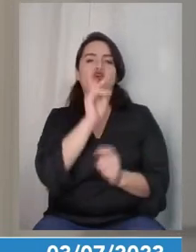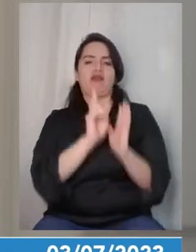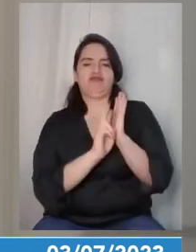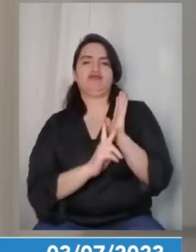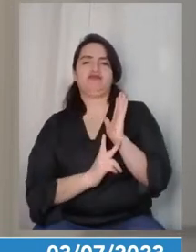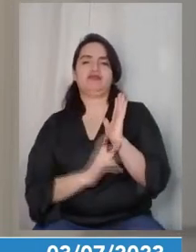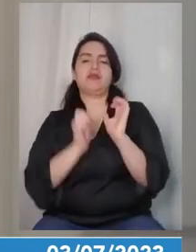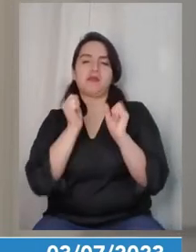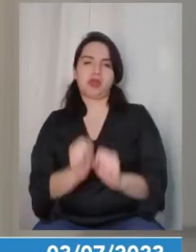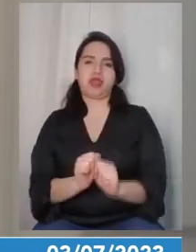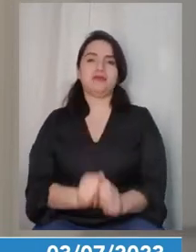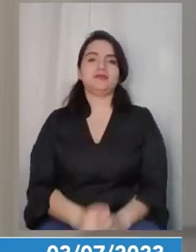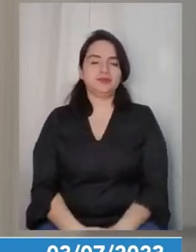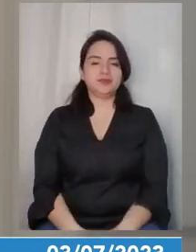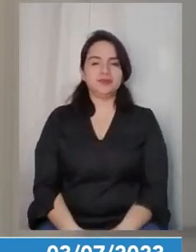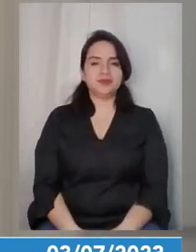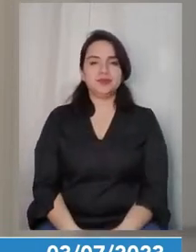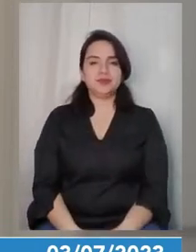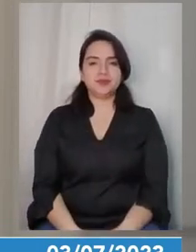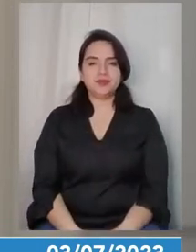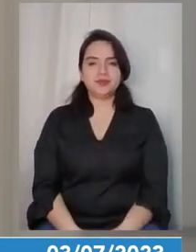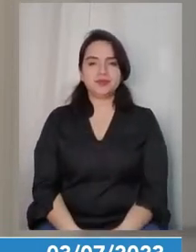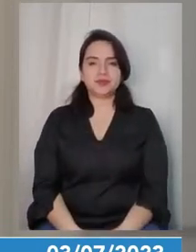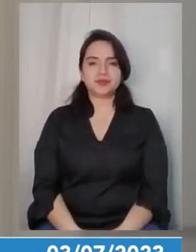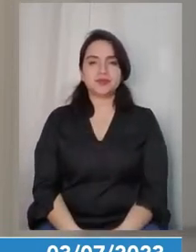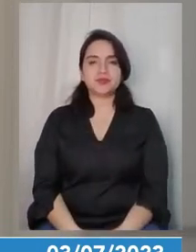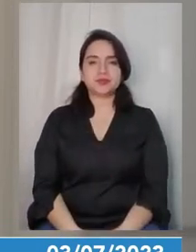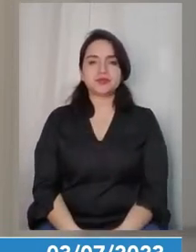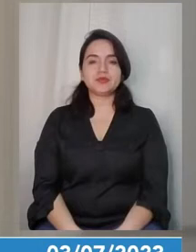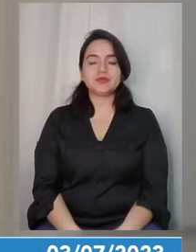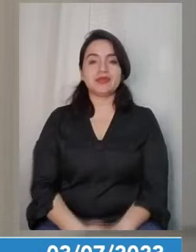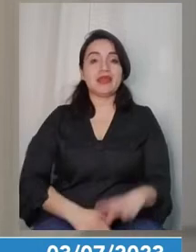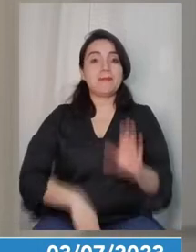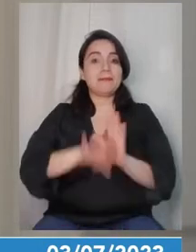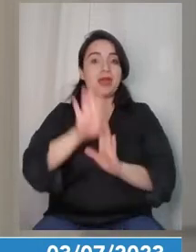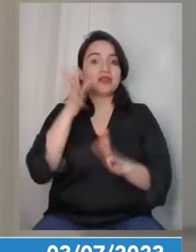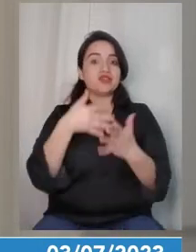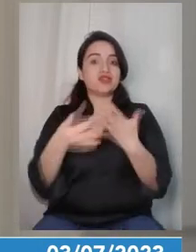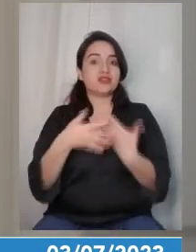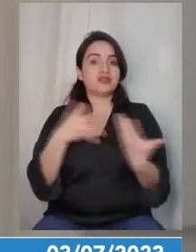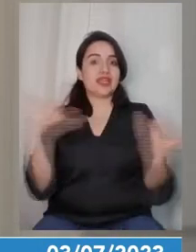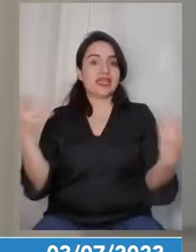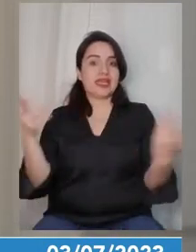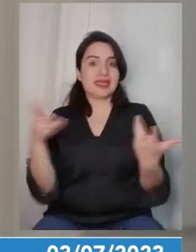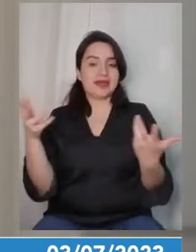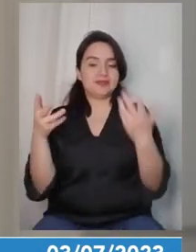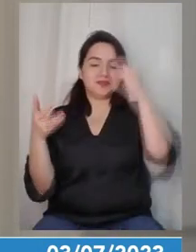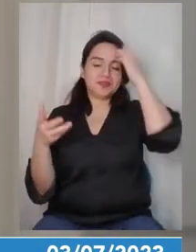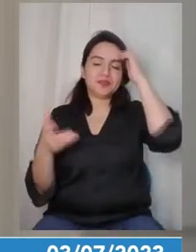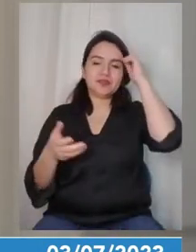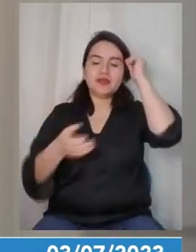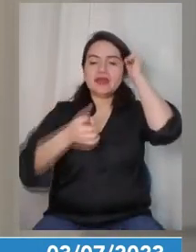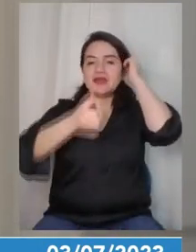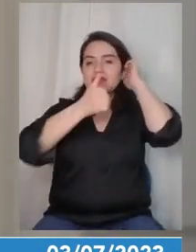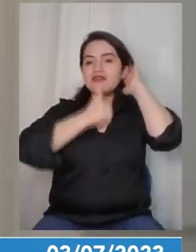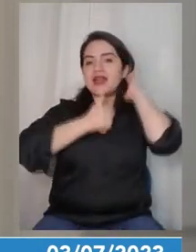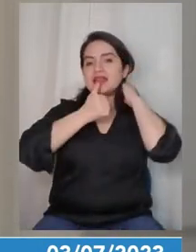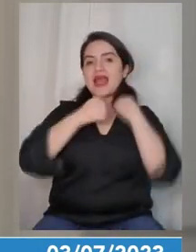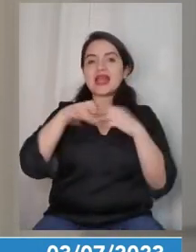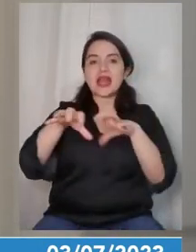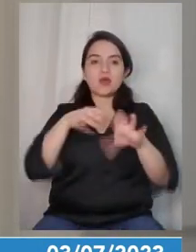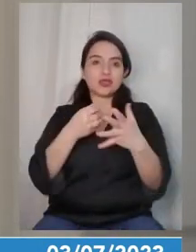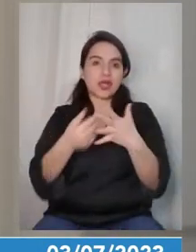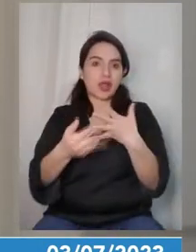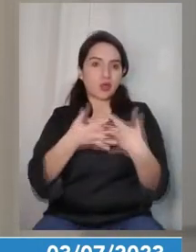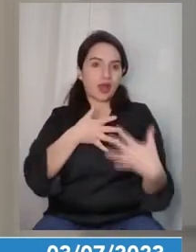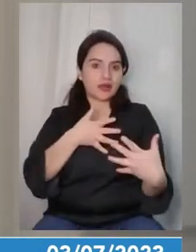perfectible, sobre todo en esto de la ausencia de lo que tiene que ver con los recursos naturales. Yo, por